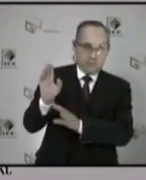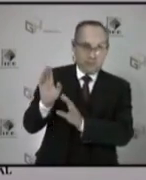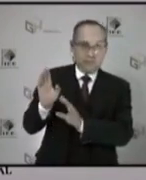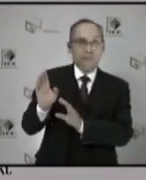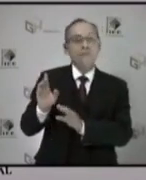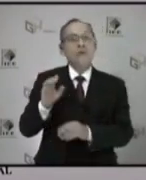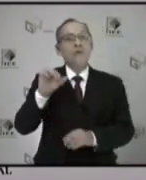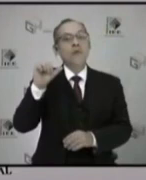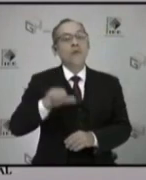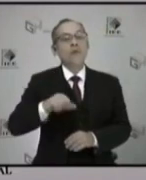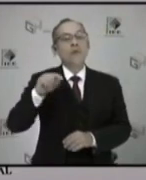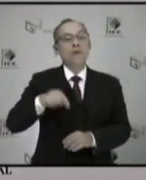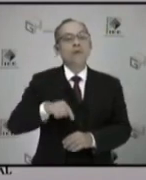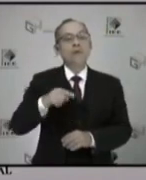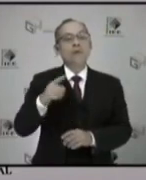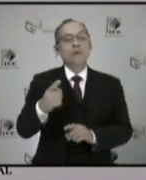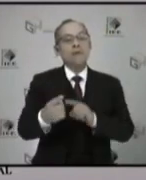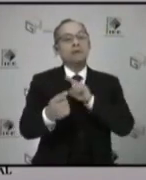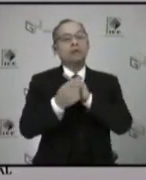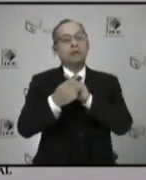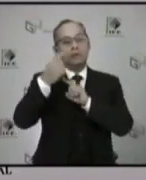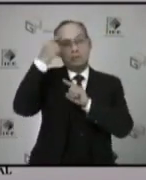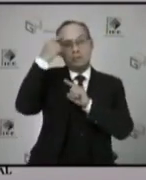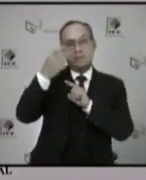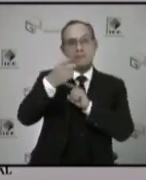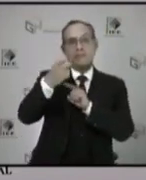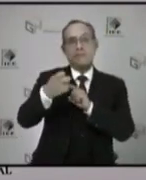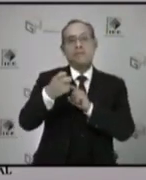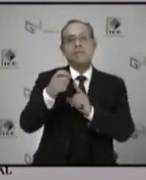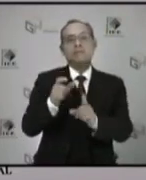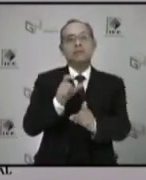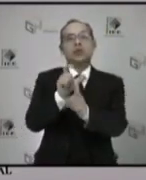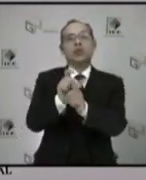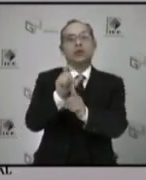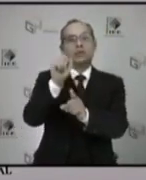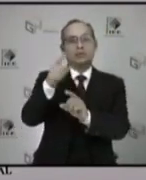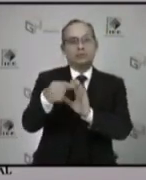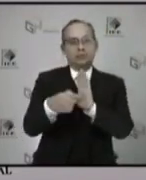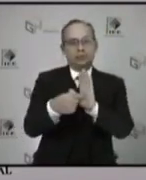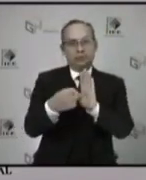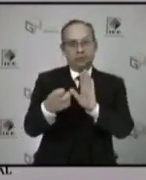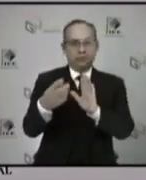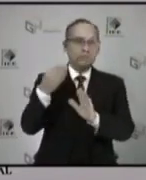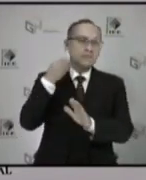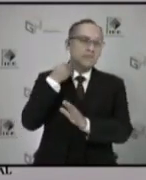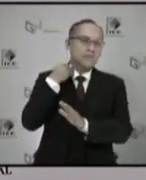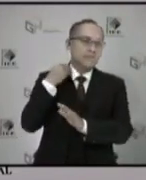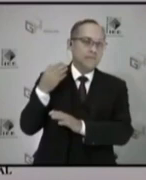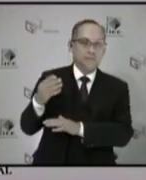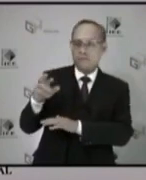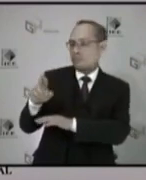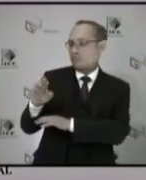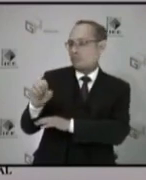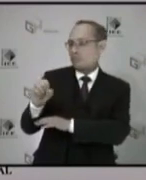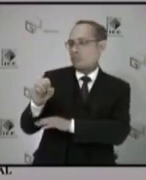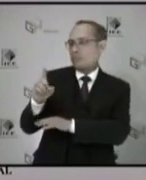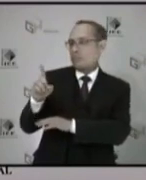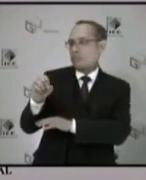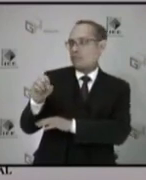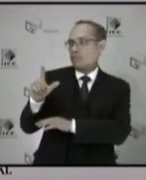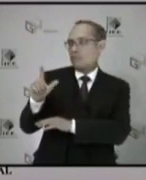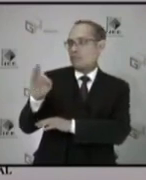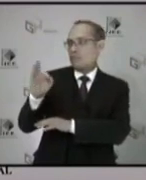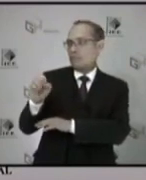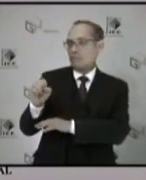de la República a hablar conmigo para cuidarme en ese momento. Y voy a decir el nombre del abogado, Rodolfo Félix Cárdenas. Es nada más